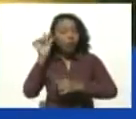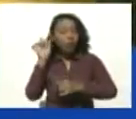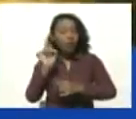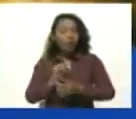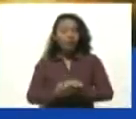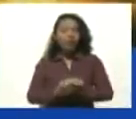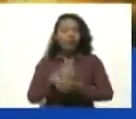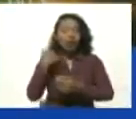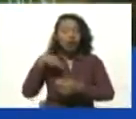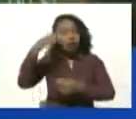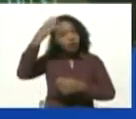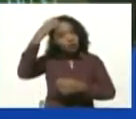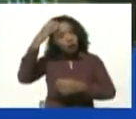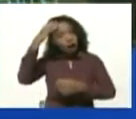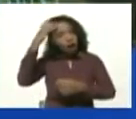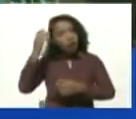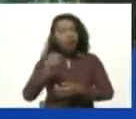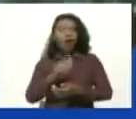amigo Rey Armas, mi saludo, Rey.